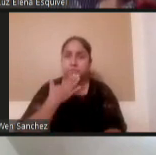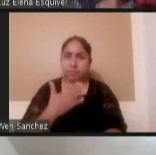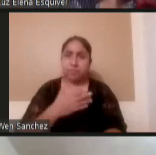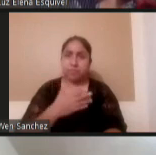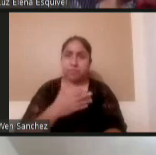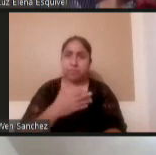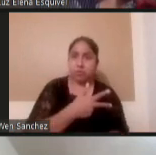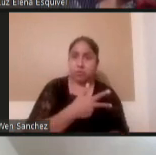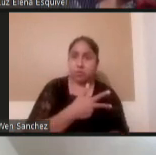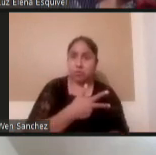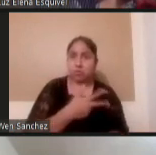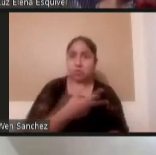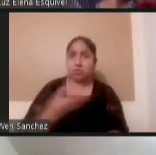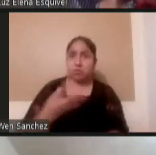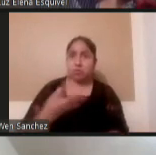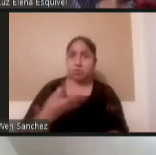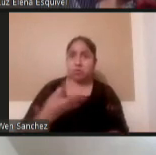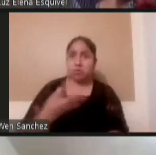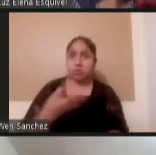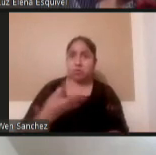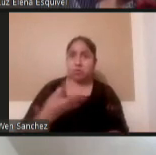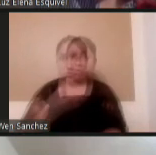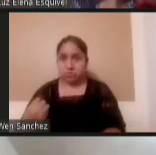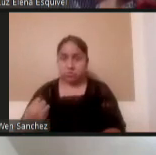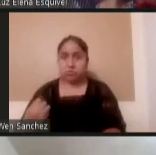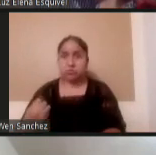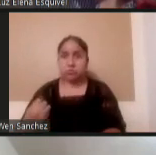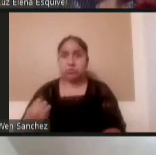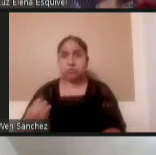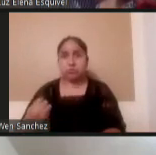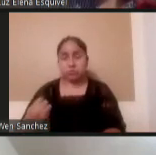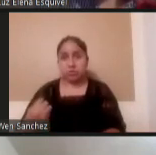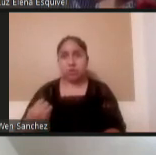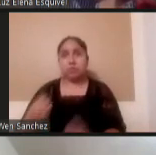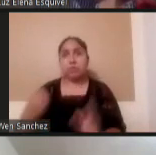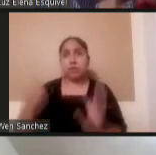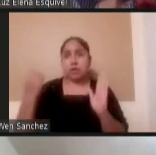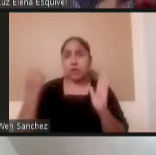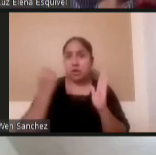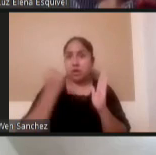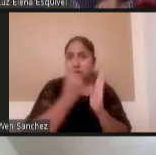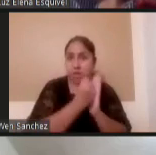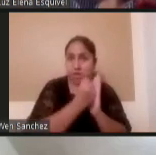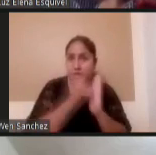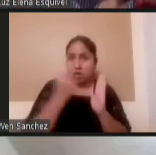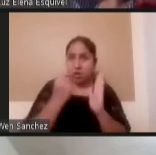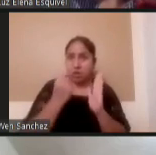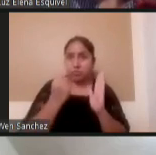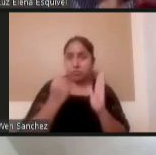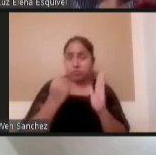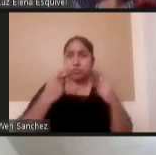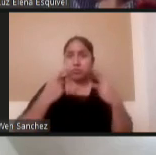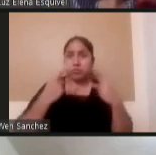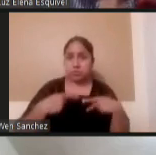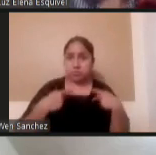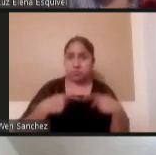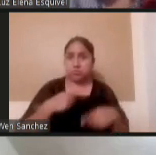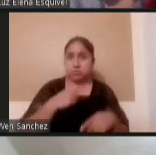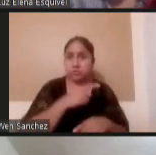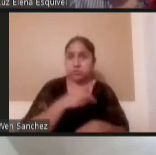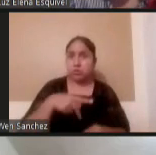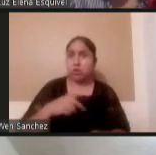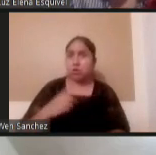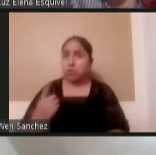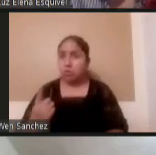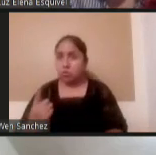8 como el punto 9 por unanimidad de los presentes con una ausencia. Le agradezco la aclaración, regidor Díaz Monarres. Continuamos con el